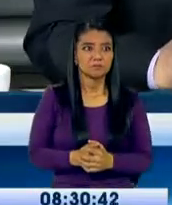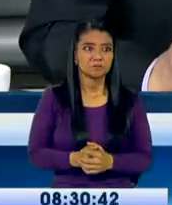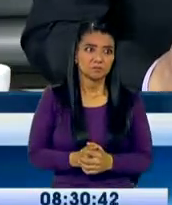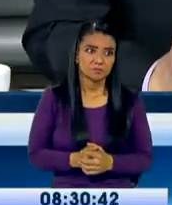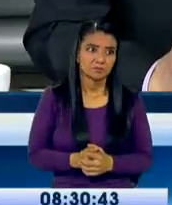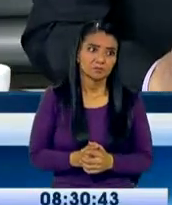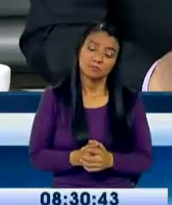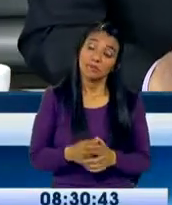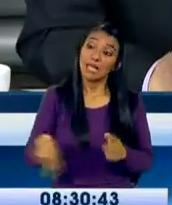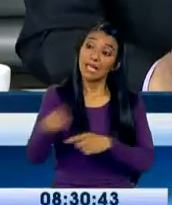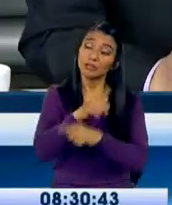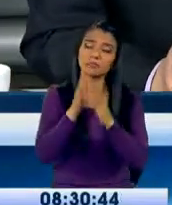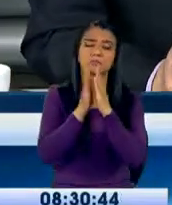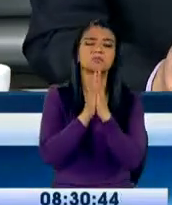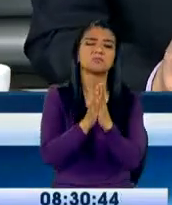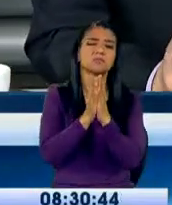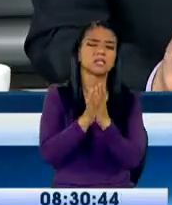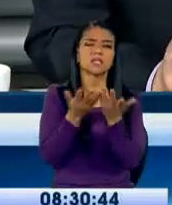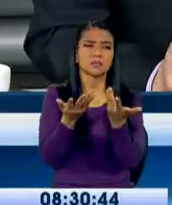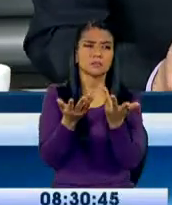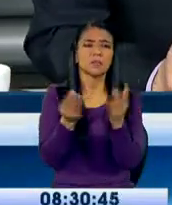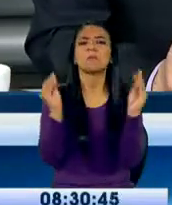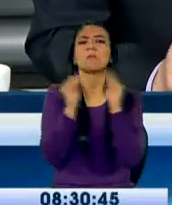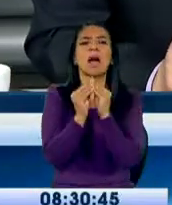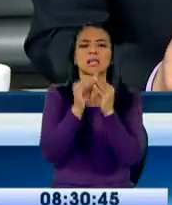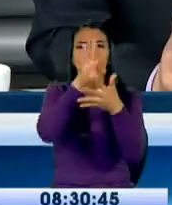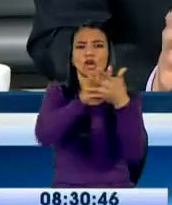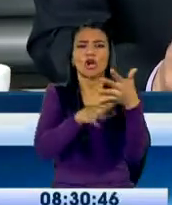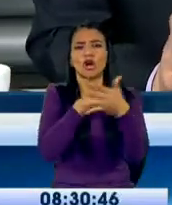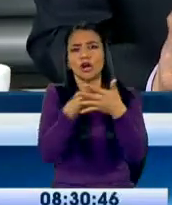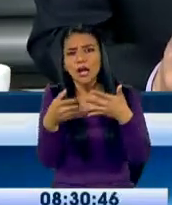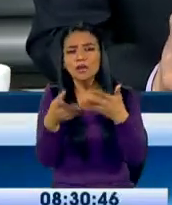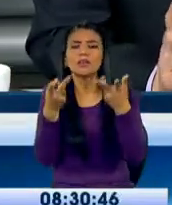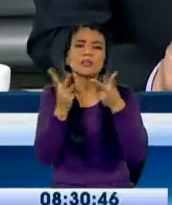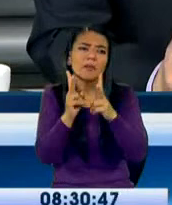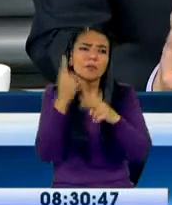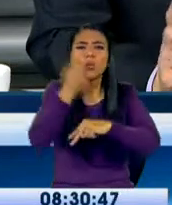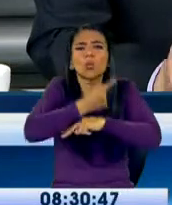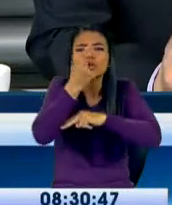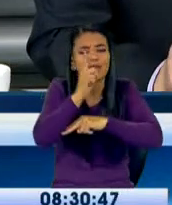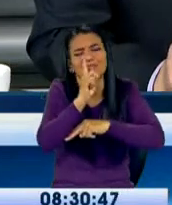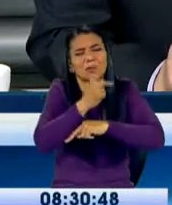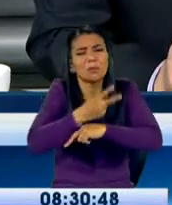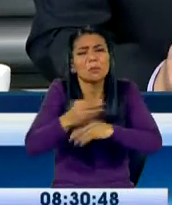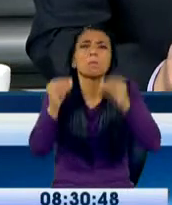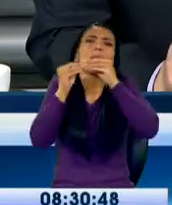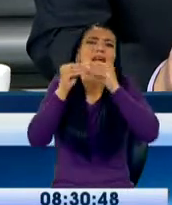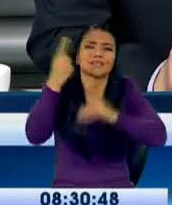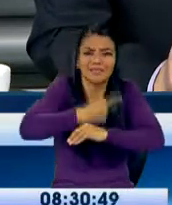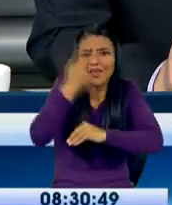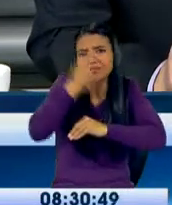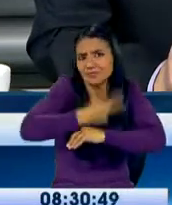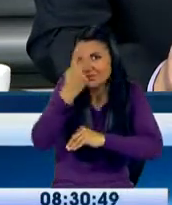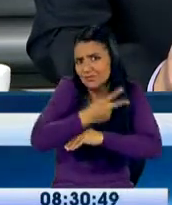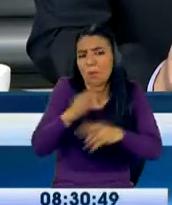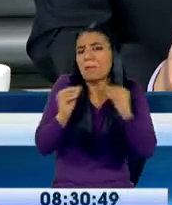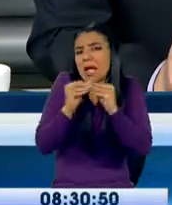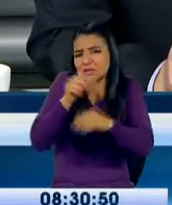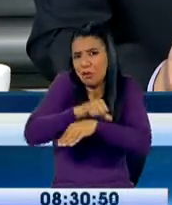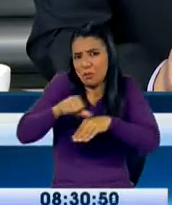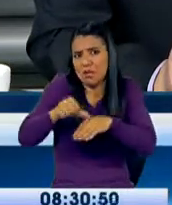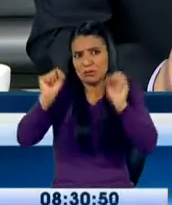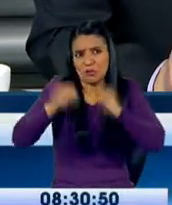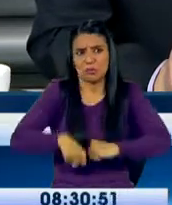poco la petición de los moradores es extender los horarios y extender el número de procedimientos diarios que se